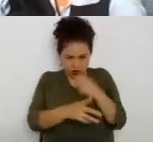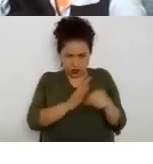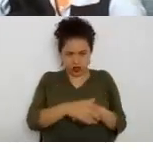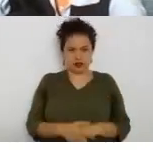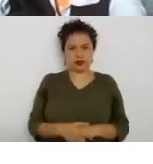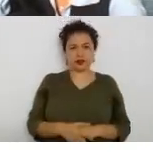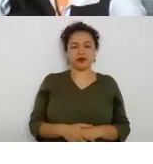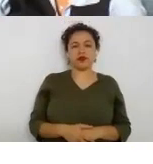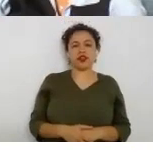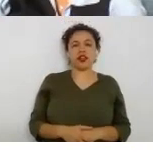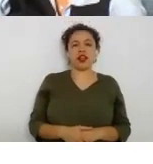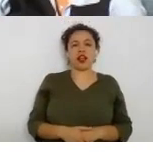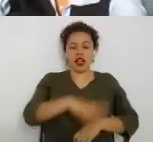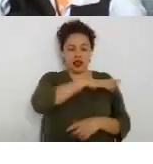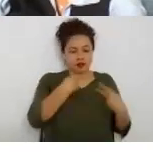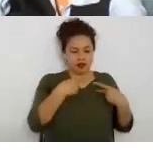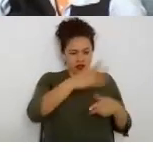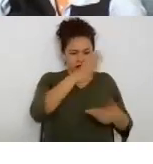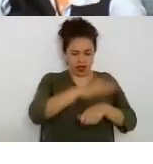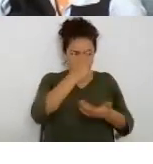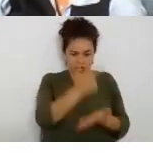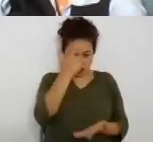ser agravar el estado general de la víctima,